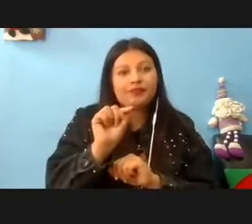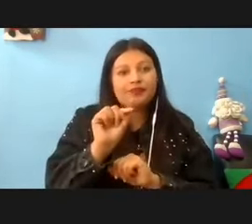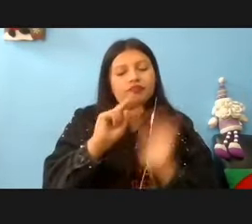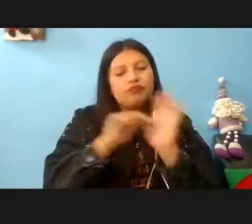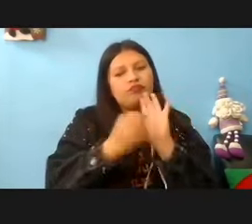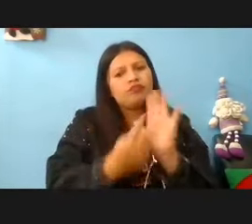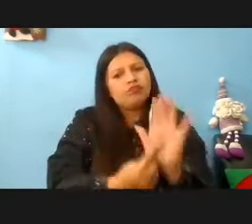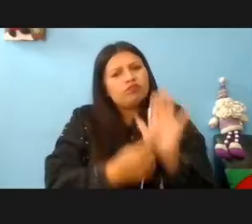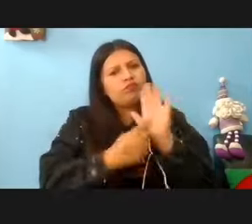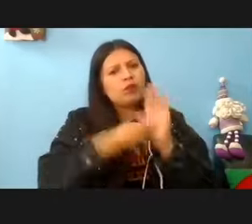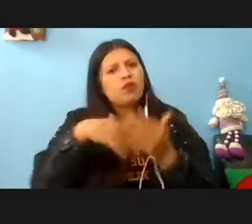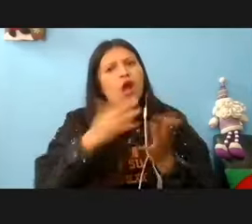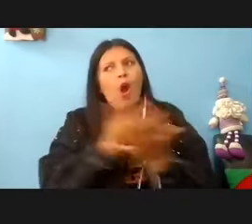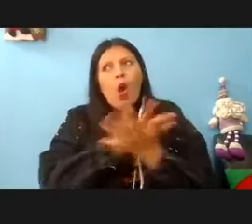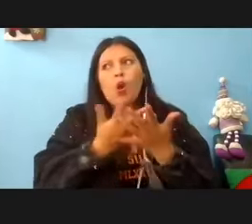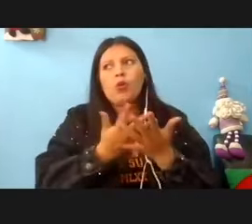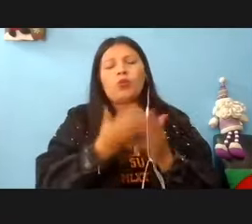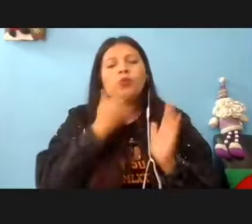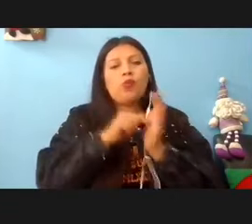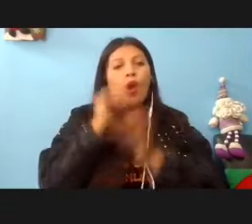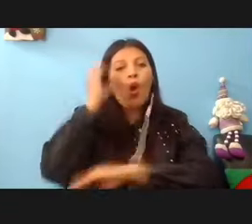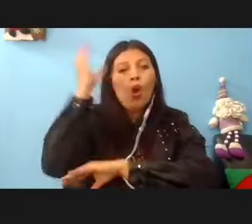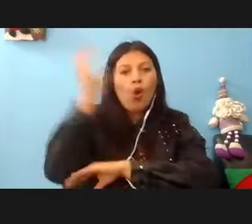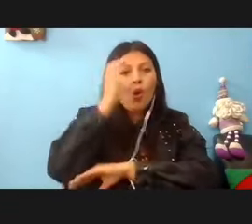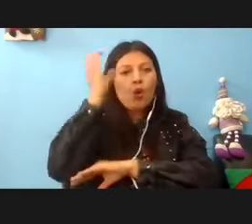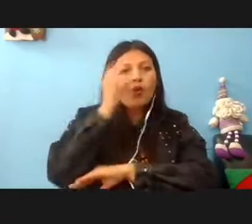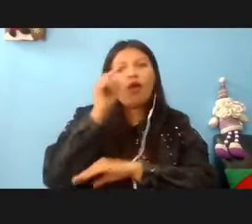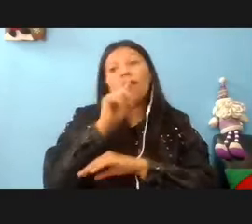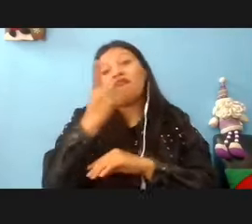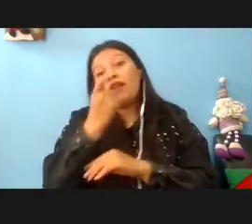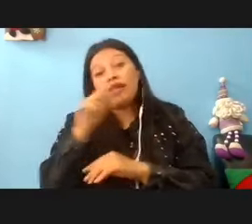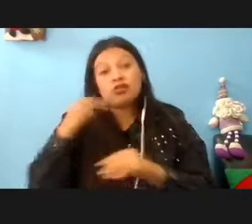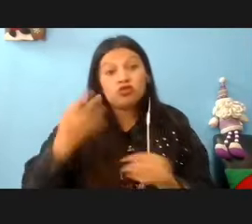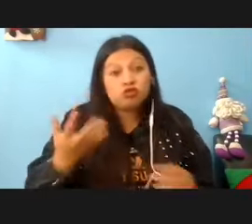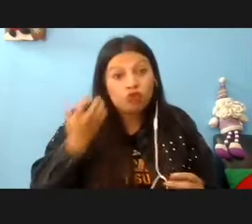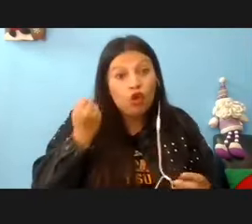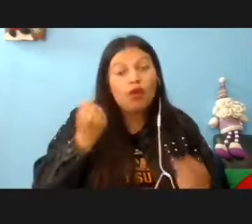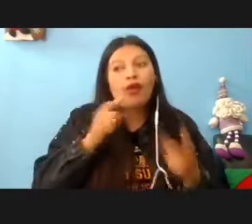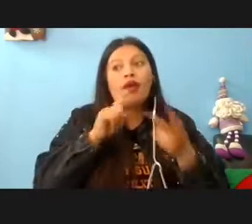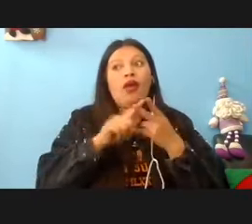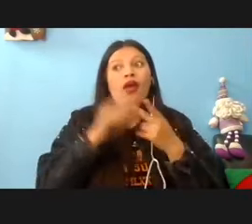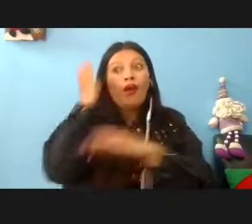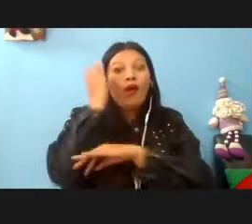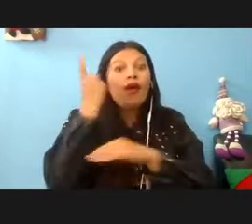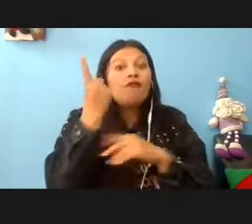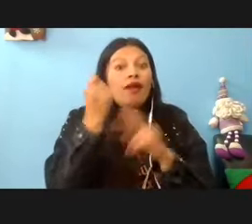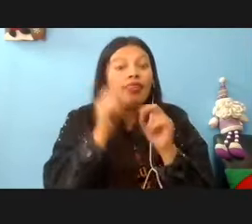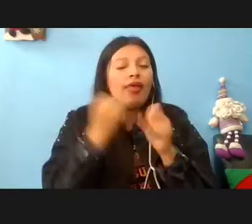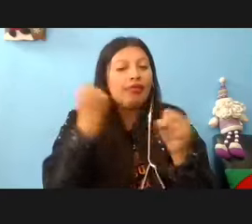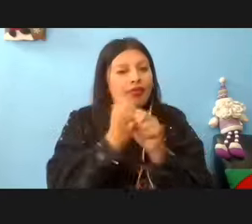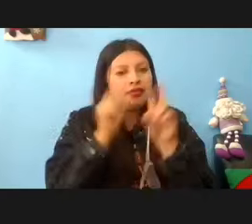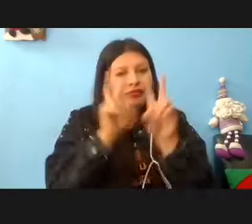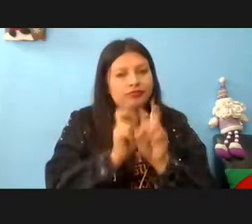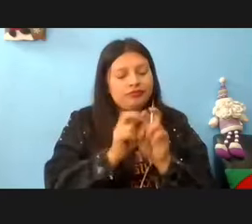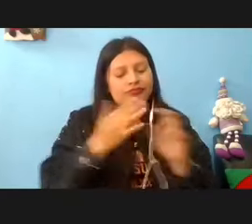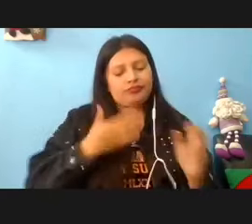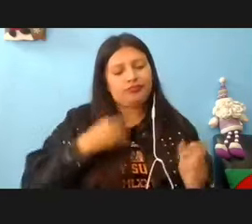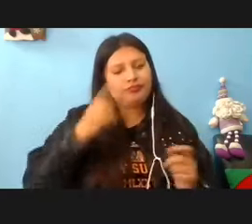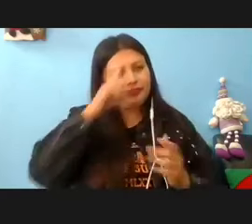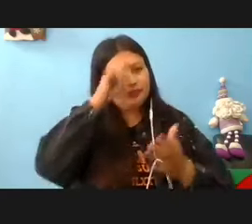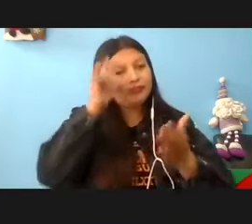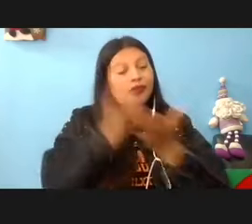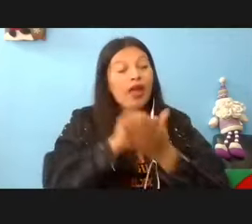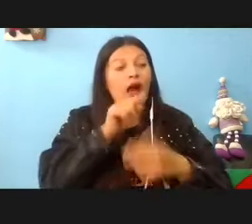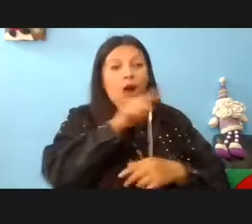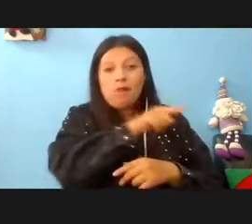tensión afirmaciones como que en Colombia no se enseña historia, como que en Colombia no se ha trabajado la temática. Creo que las